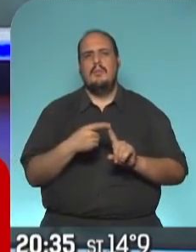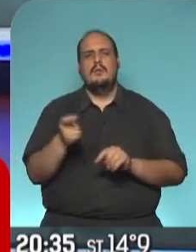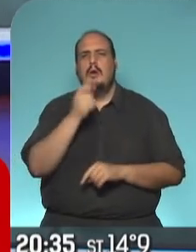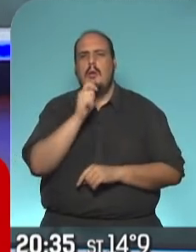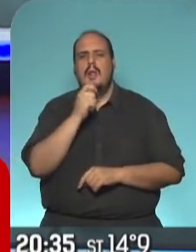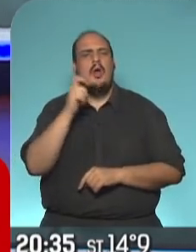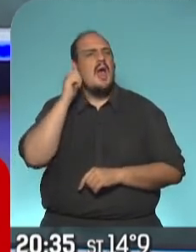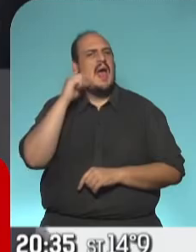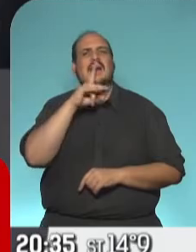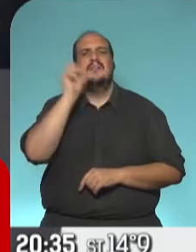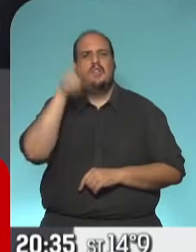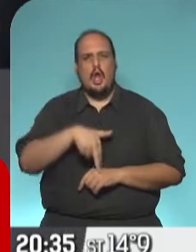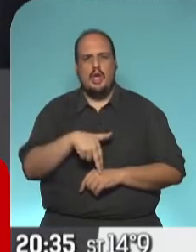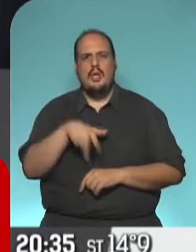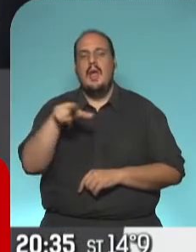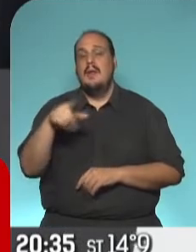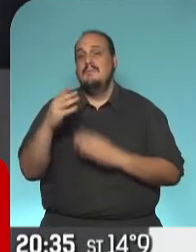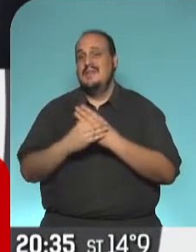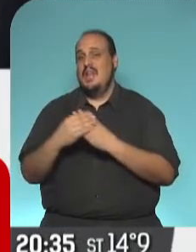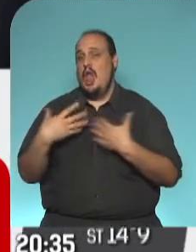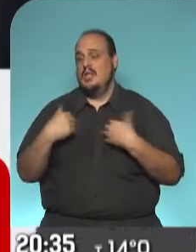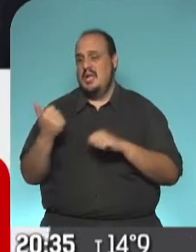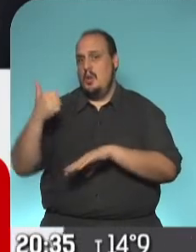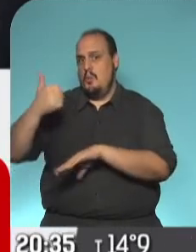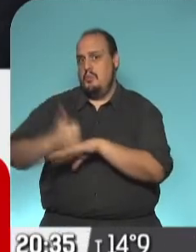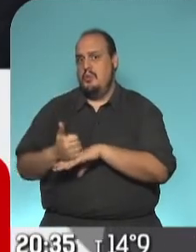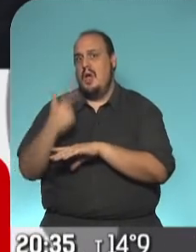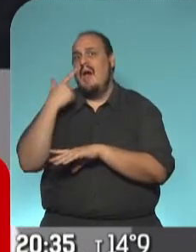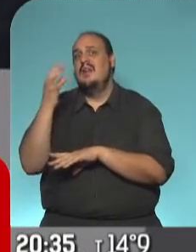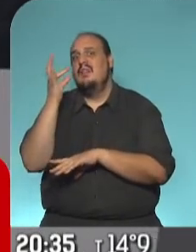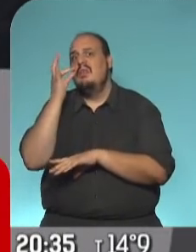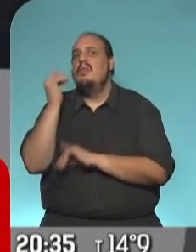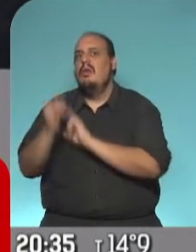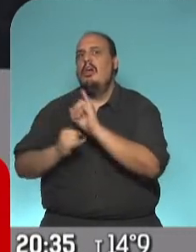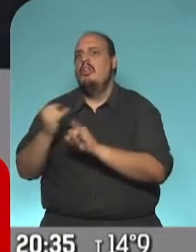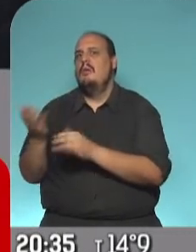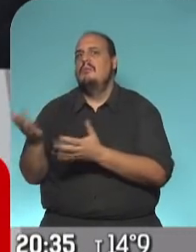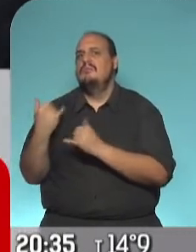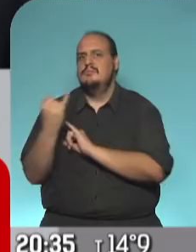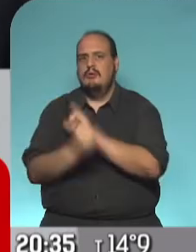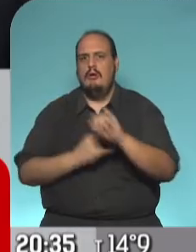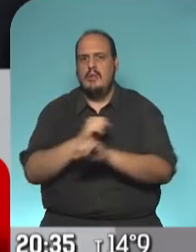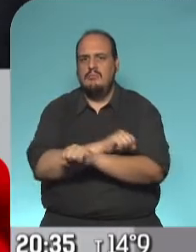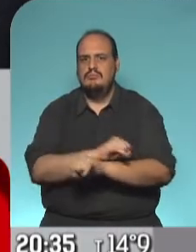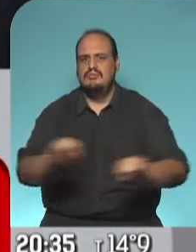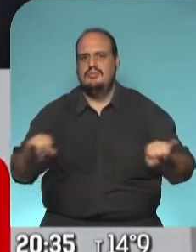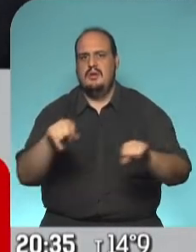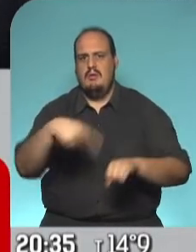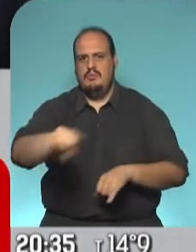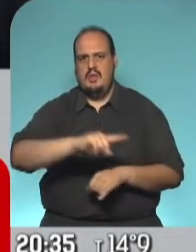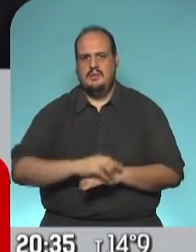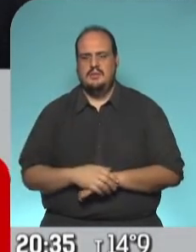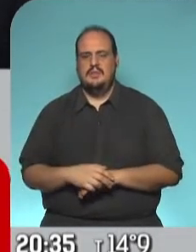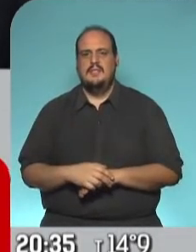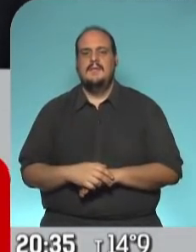el Ministerio de Salud, como para traernos un testimonio que puede ser importante hasta ahora. Gastón. Muchas gracias, Ariel. Así es, en